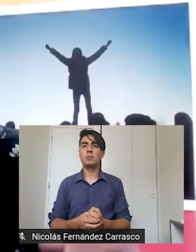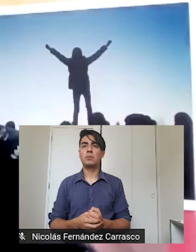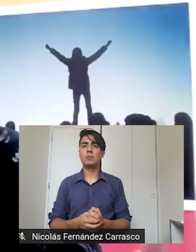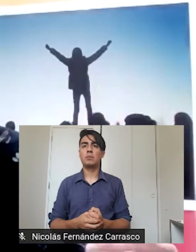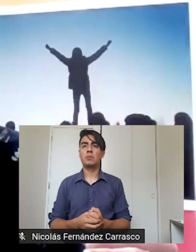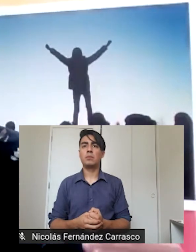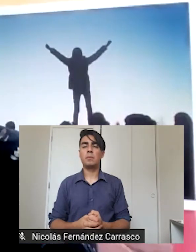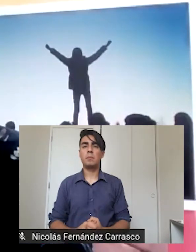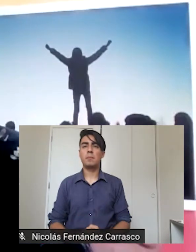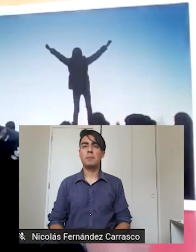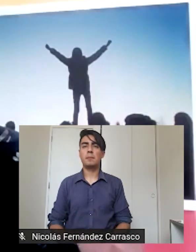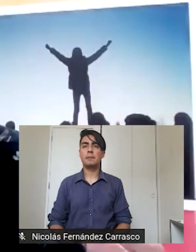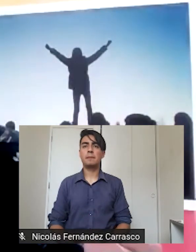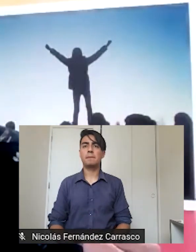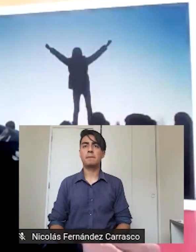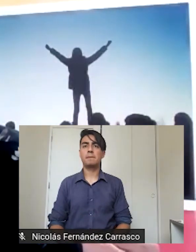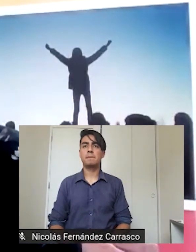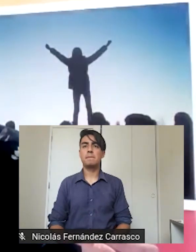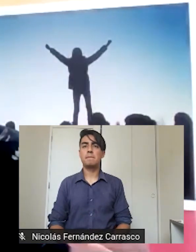Es como